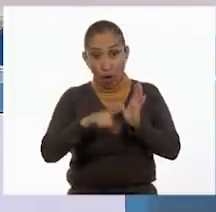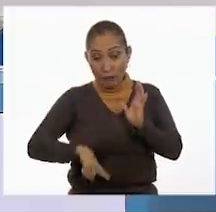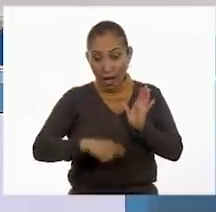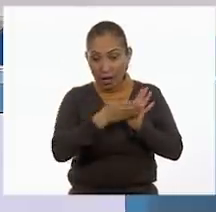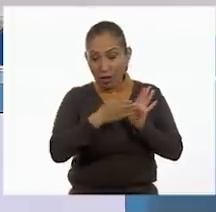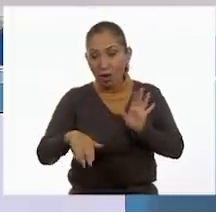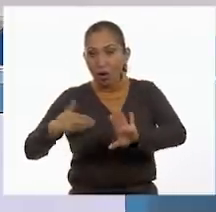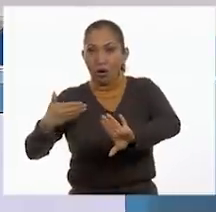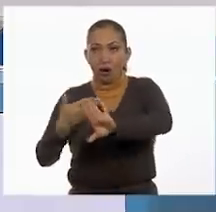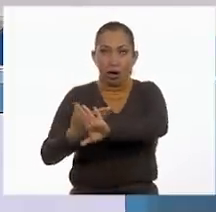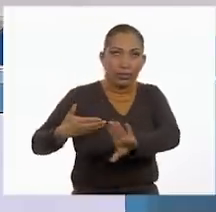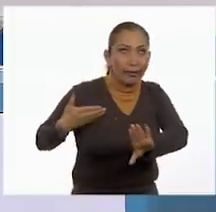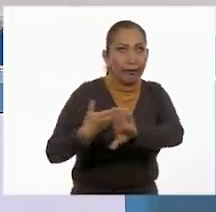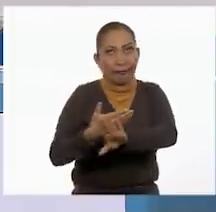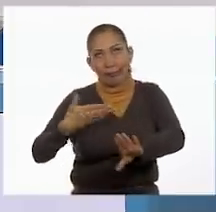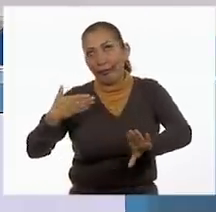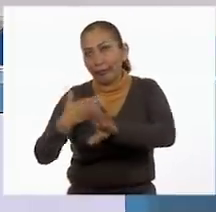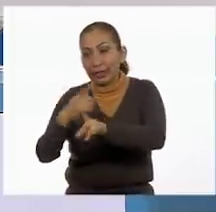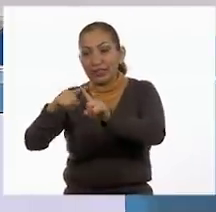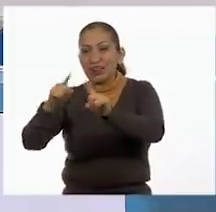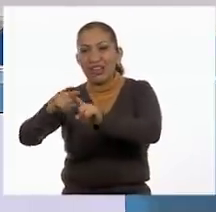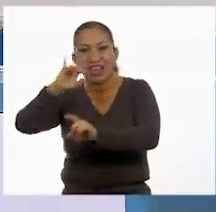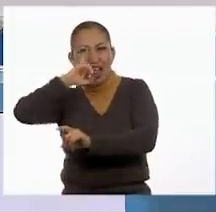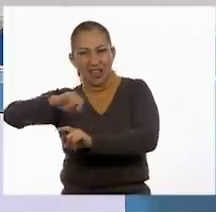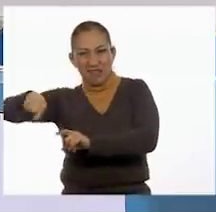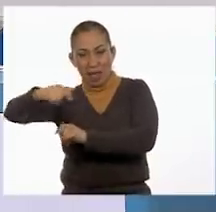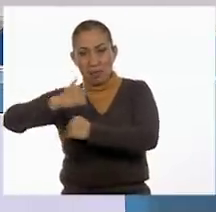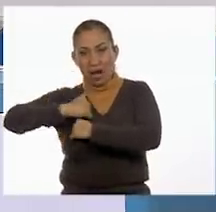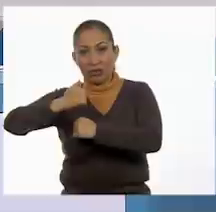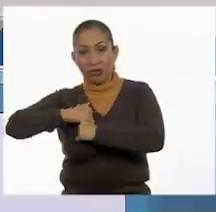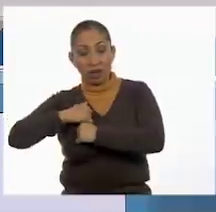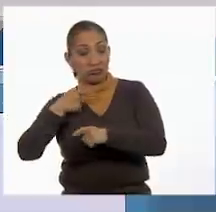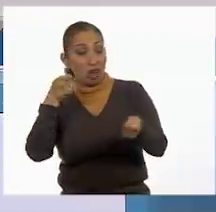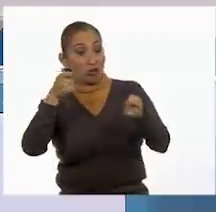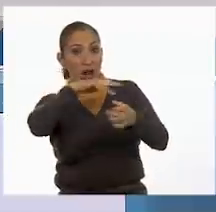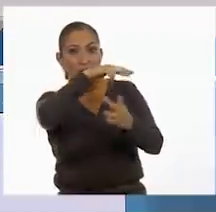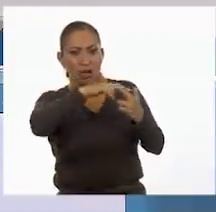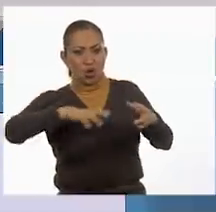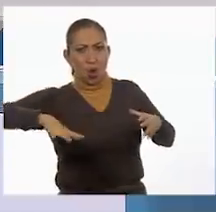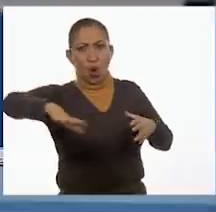tantos levantamientos armados de distintos jefes militares que llegaron a controlar regiones enteras.